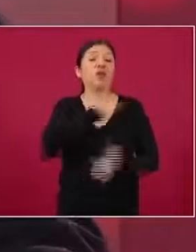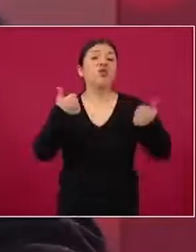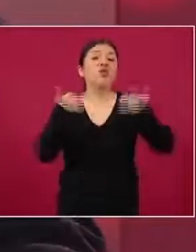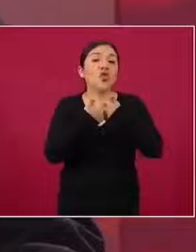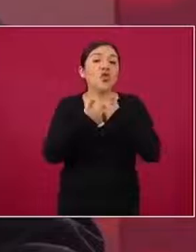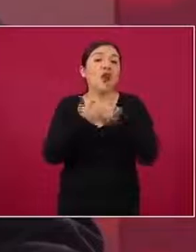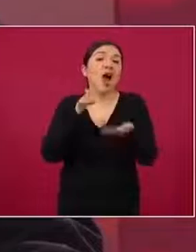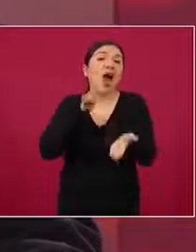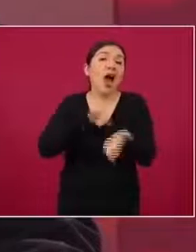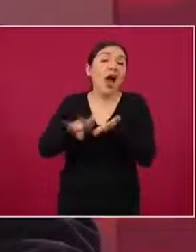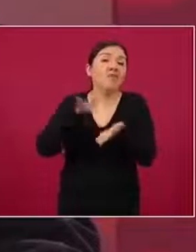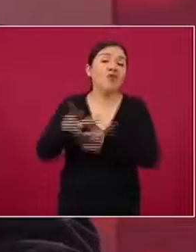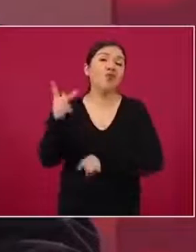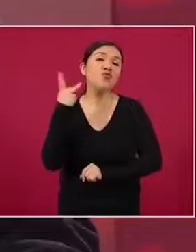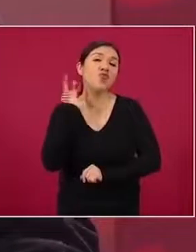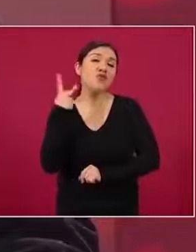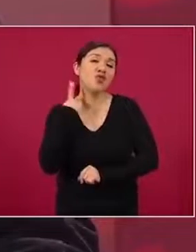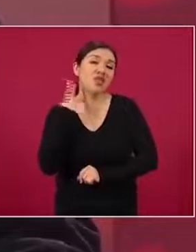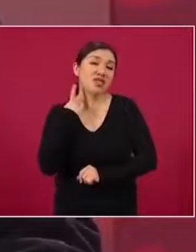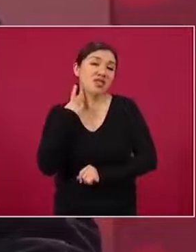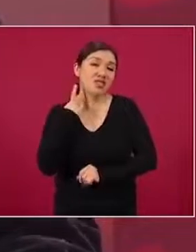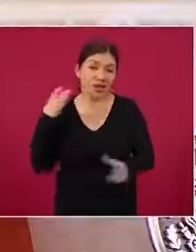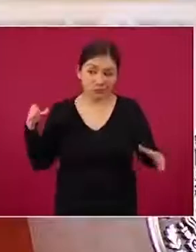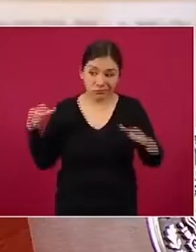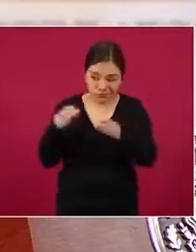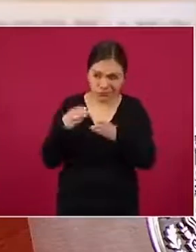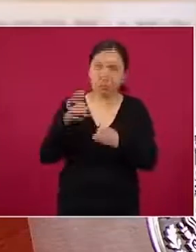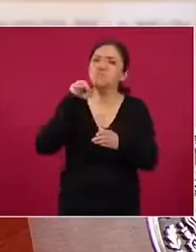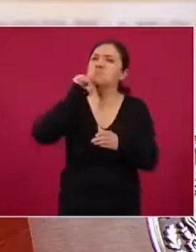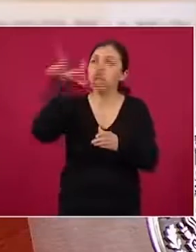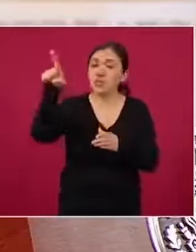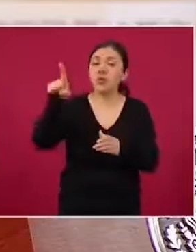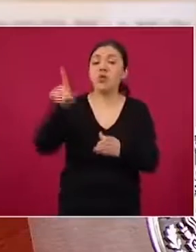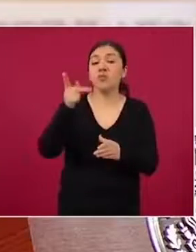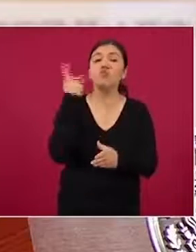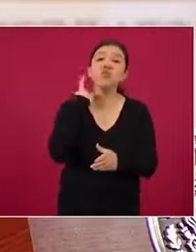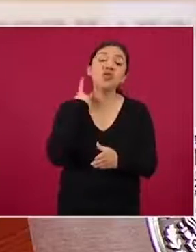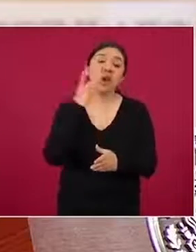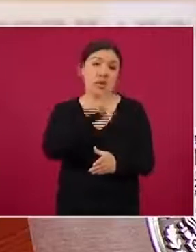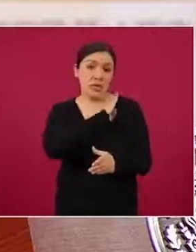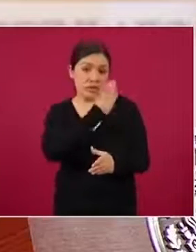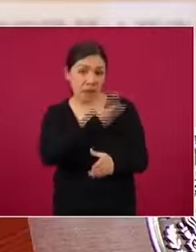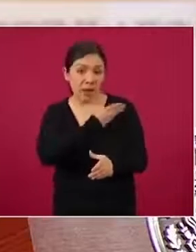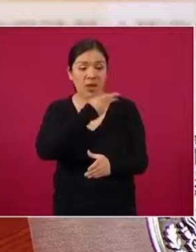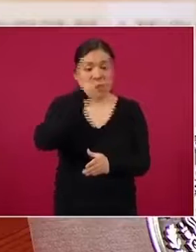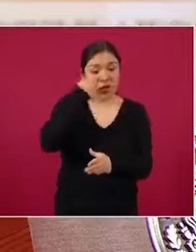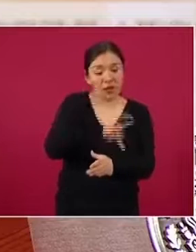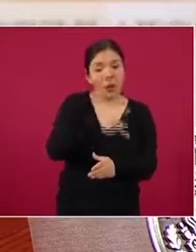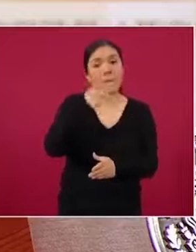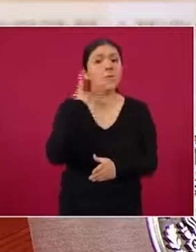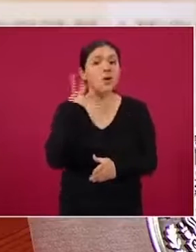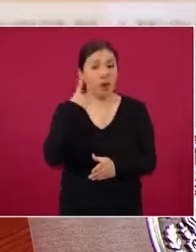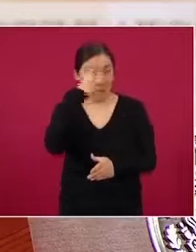apoyadas por el poder político, tanto de España como de México,